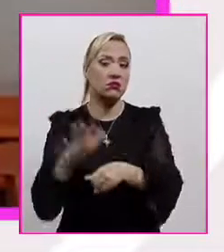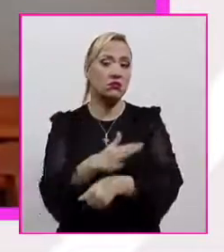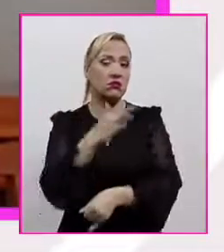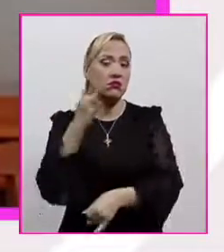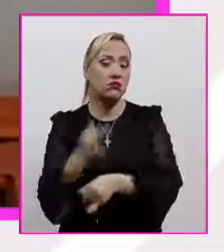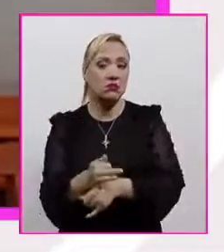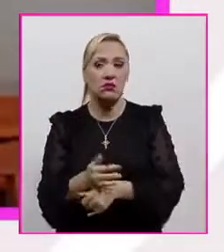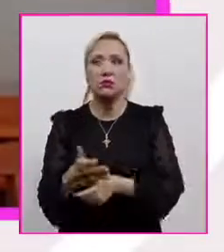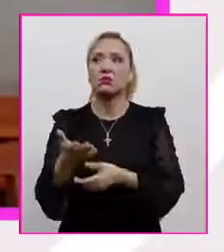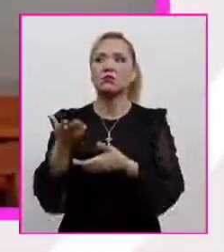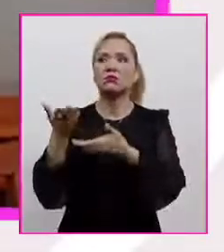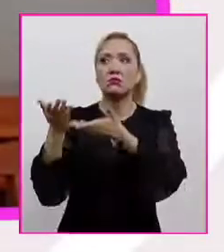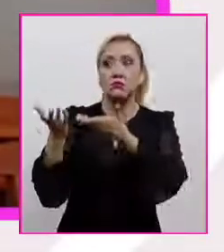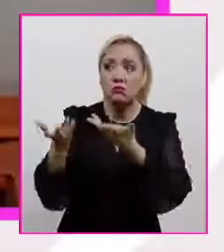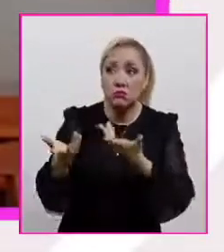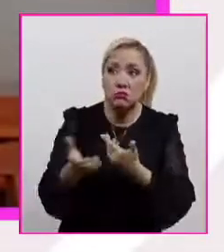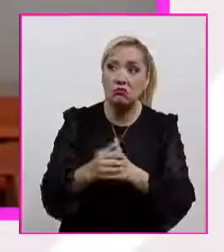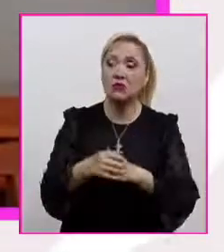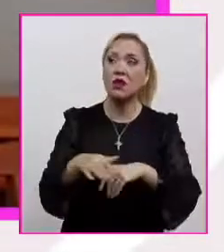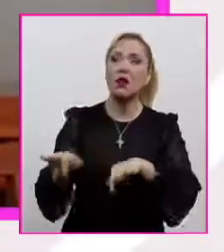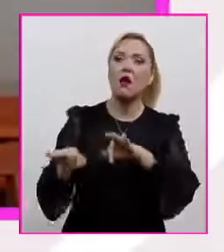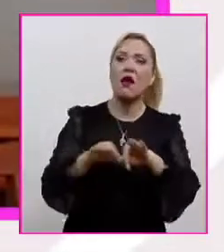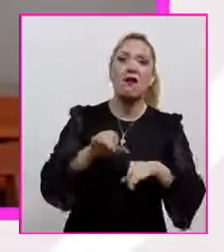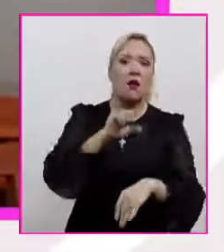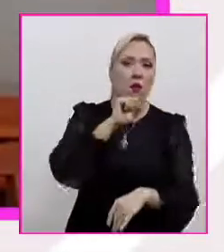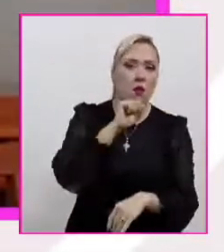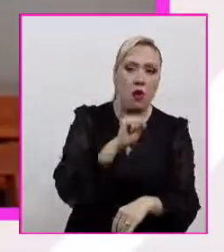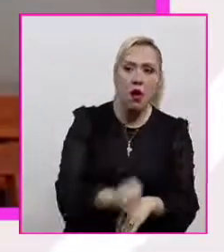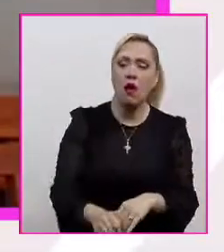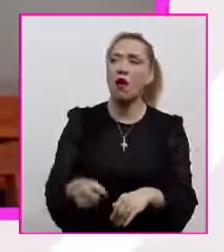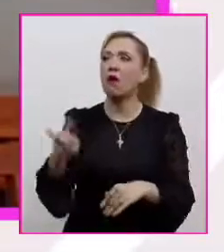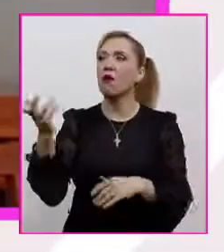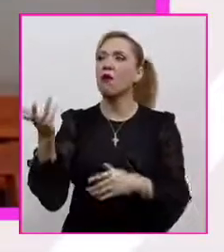de cuidados, por cierto tipo de trabajos, por